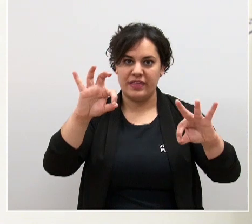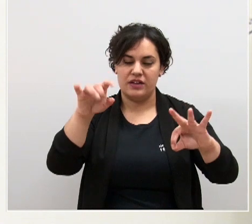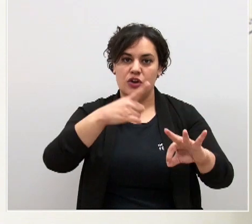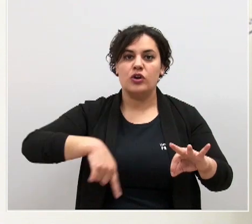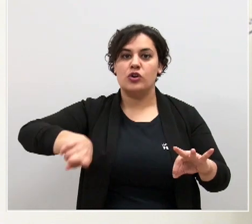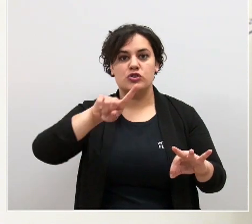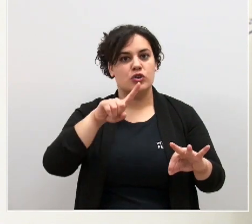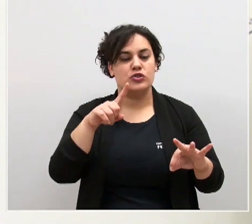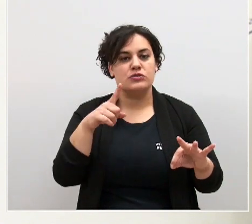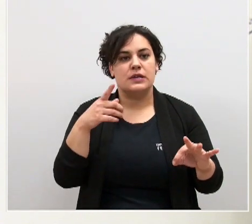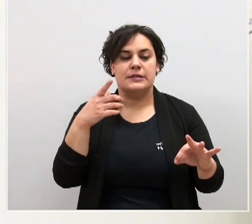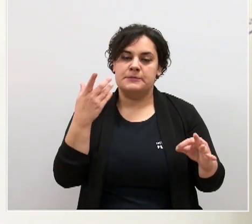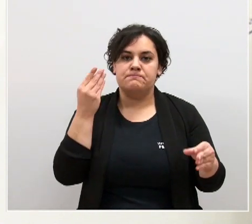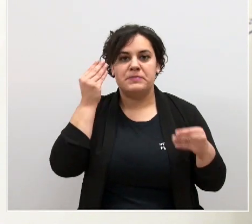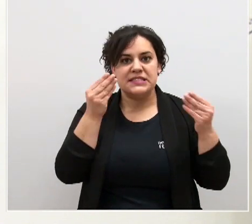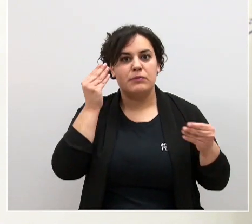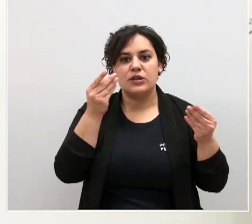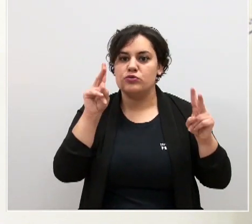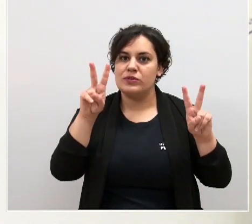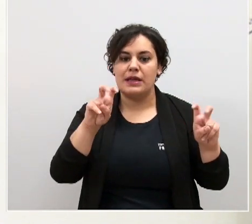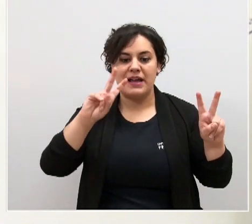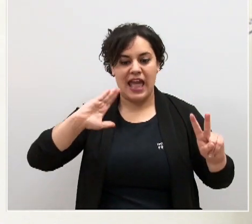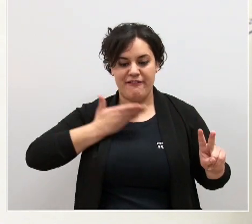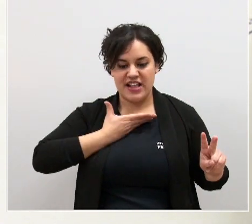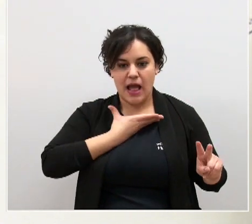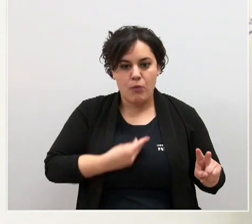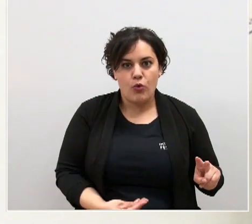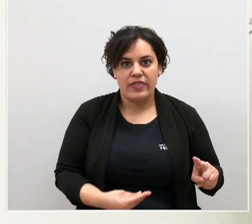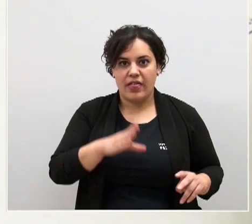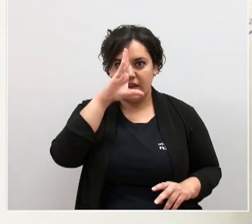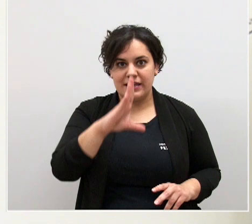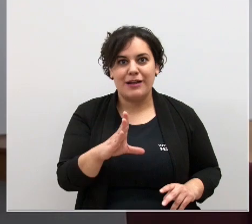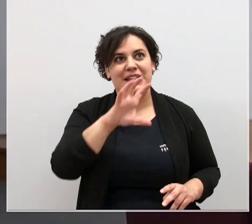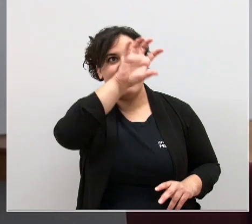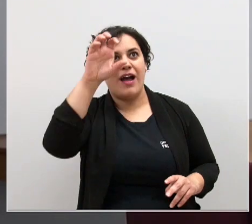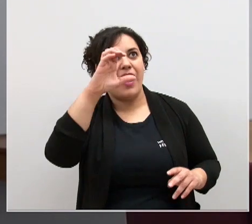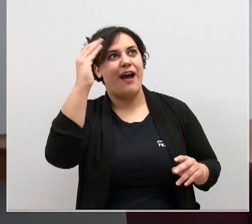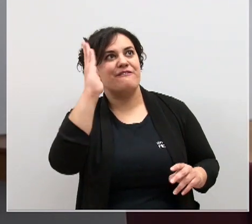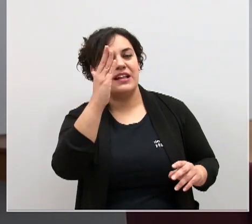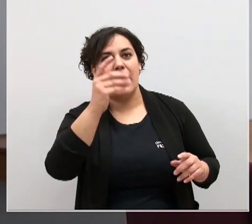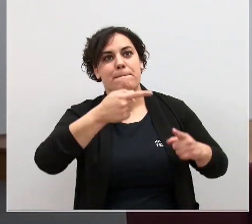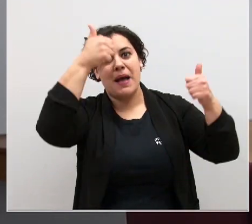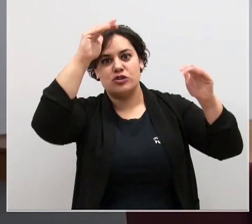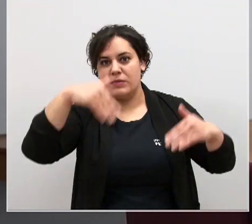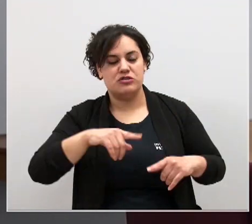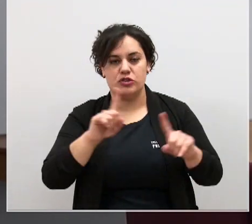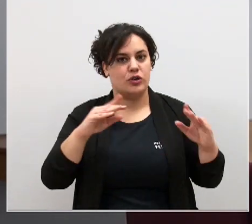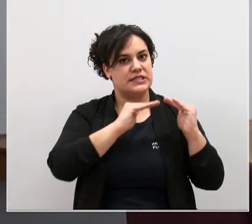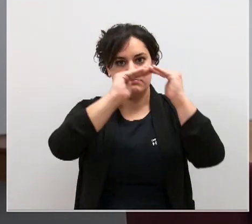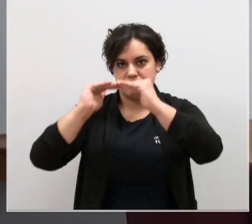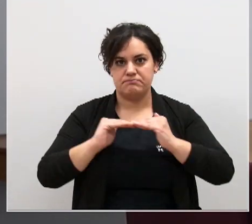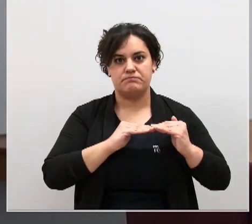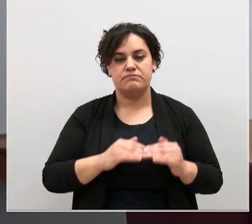estar todos juntos. Esto no es un tema que afecte a Murcia y no afecte a otra región. Pregunta de Cartagena